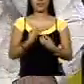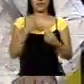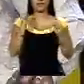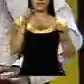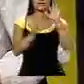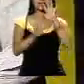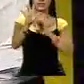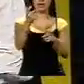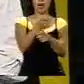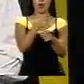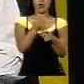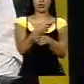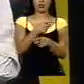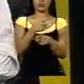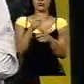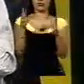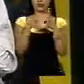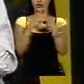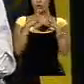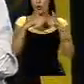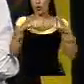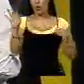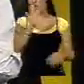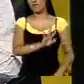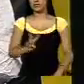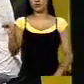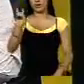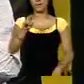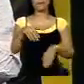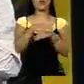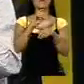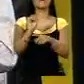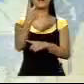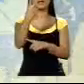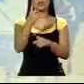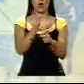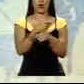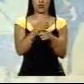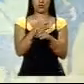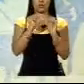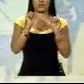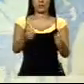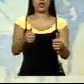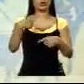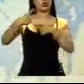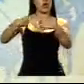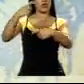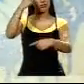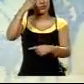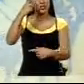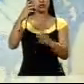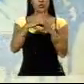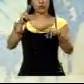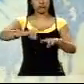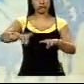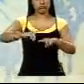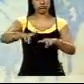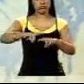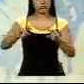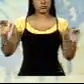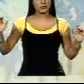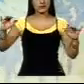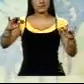Este lunes, 1 de agosto, se inició el Plan Vacacional Comunitario para el Buen Vivir. Todos los días van a estar los muchachos en